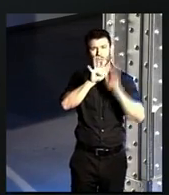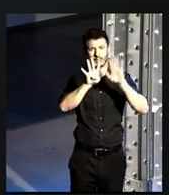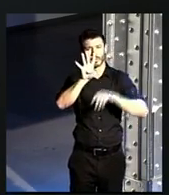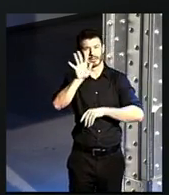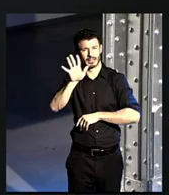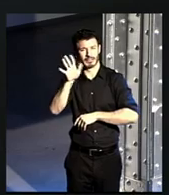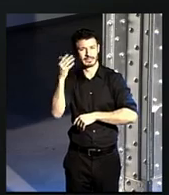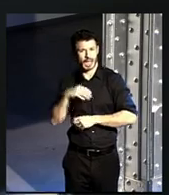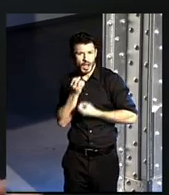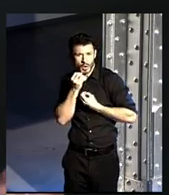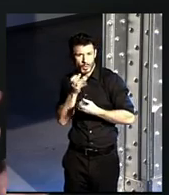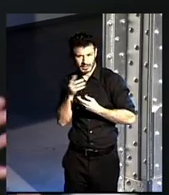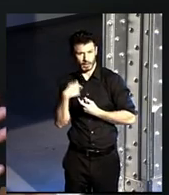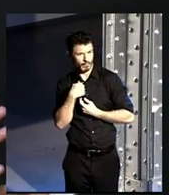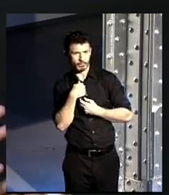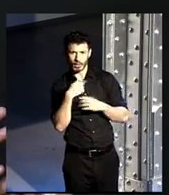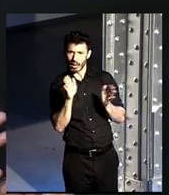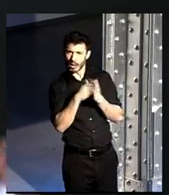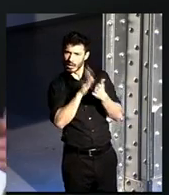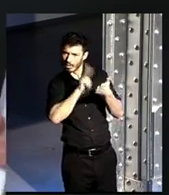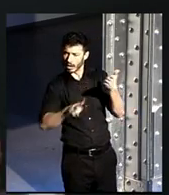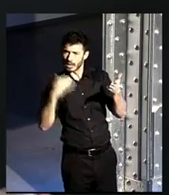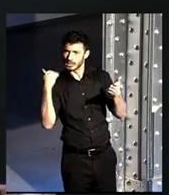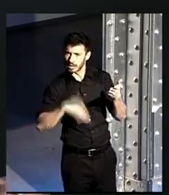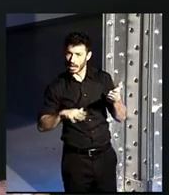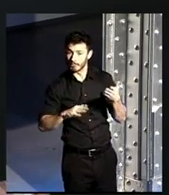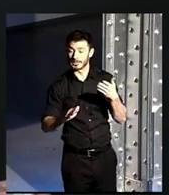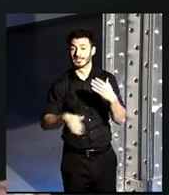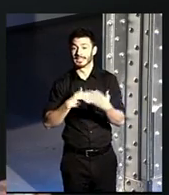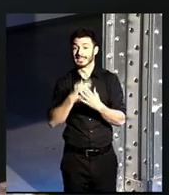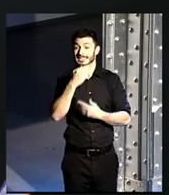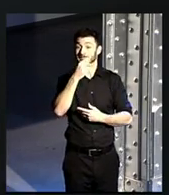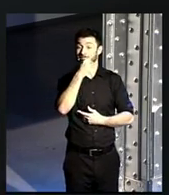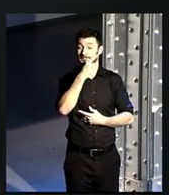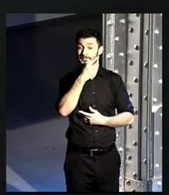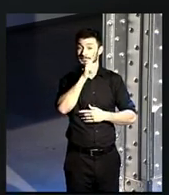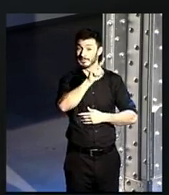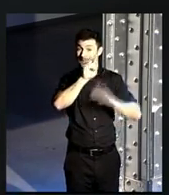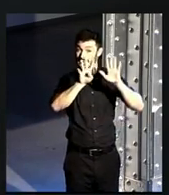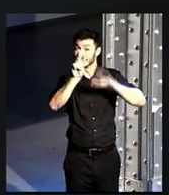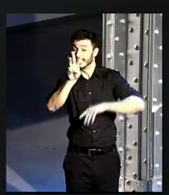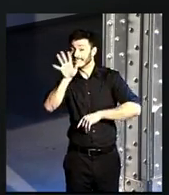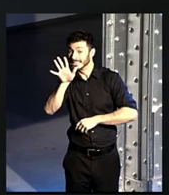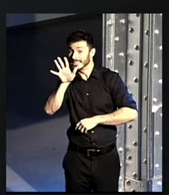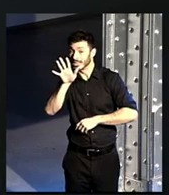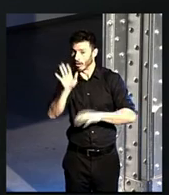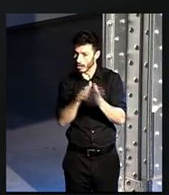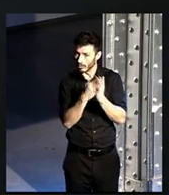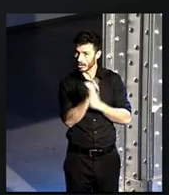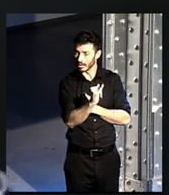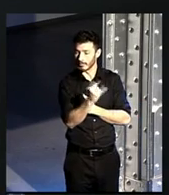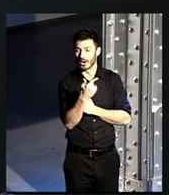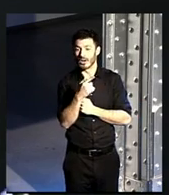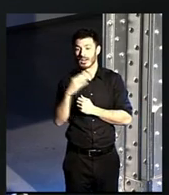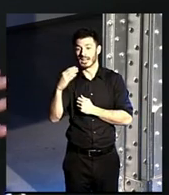unas páginas del libro, así. Hasta 1935 el manuscrito existía. Pero digamos que la actitud de